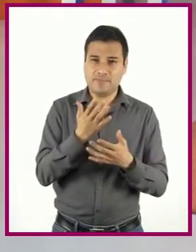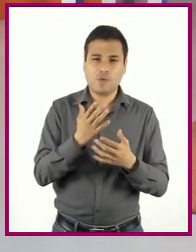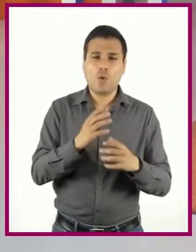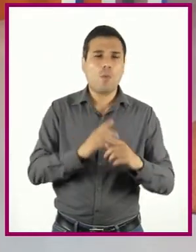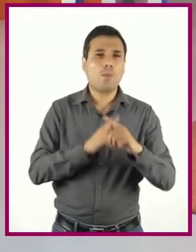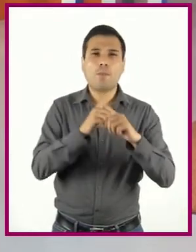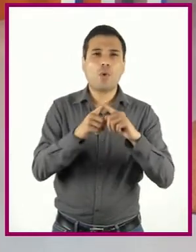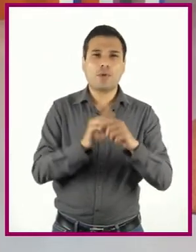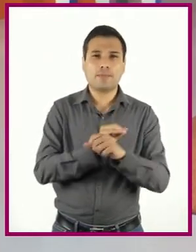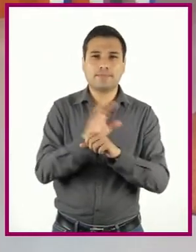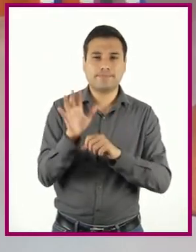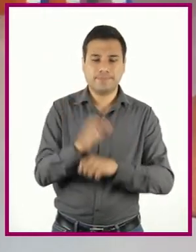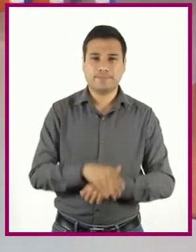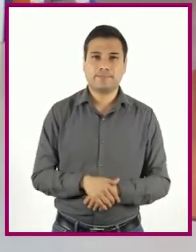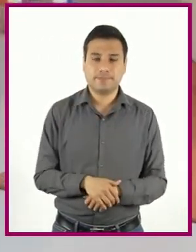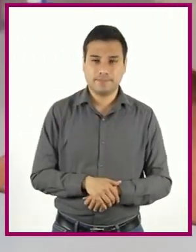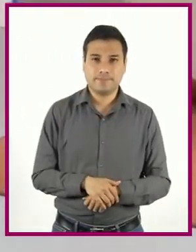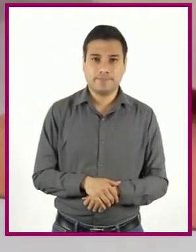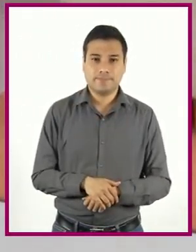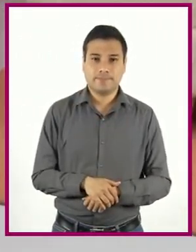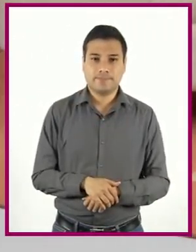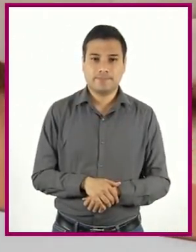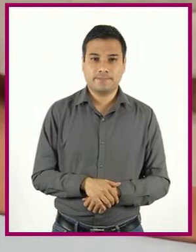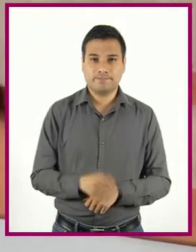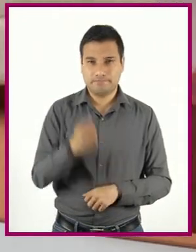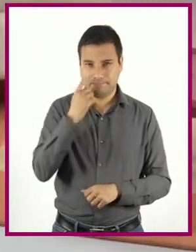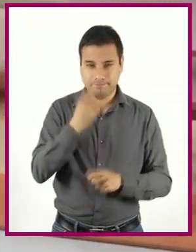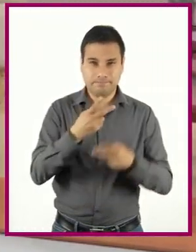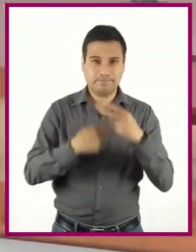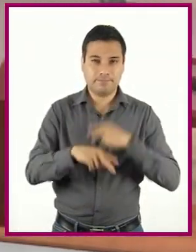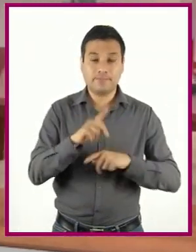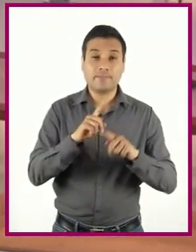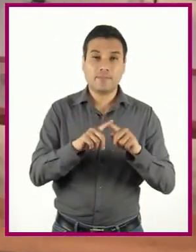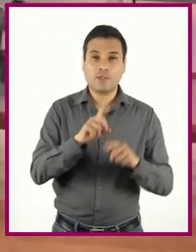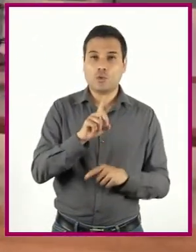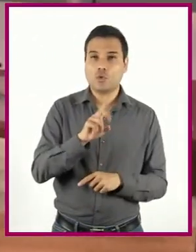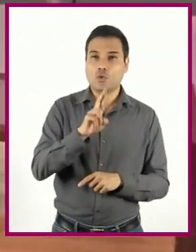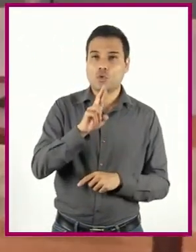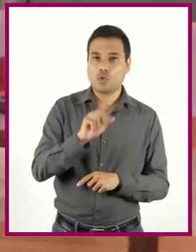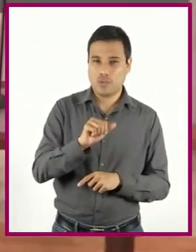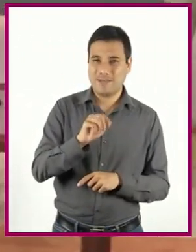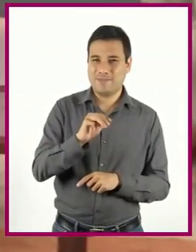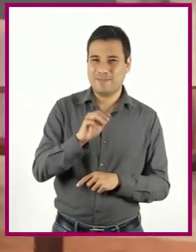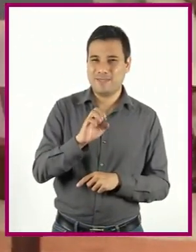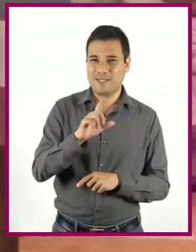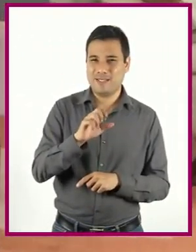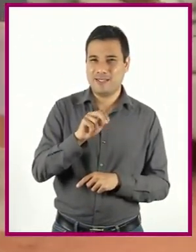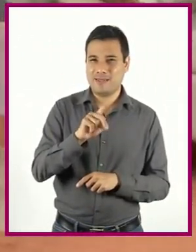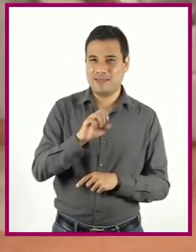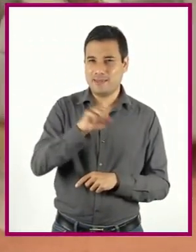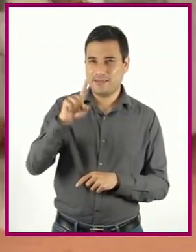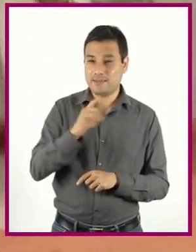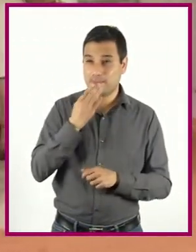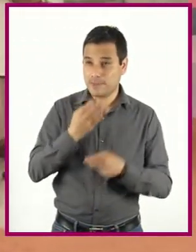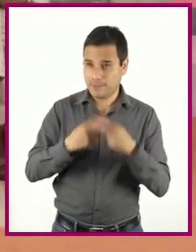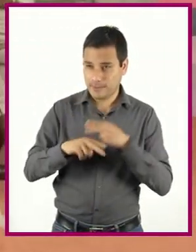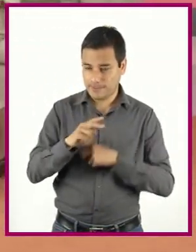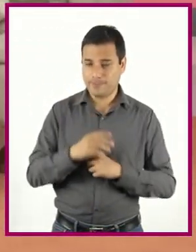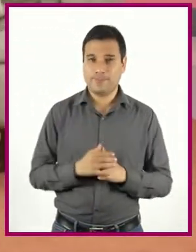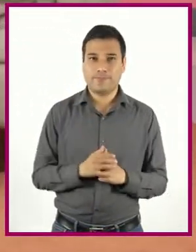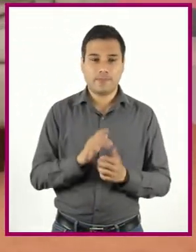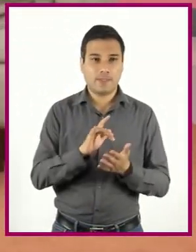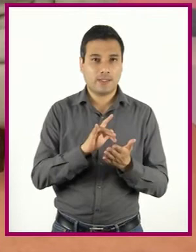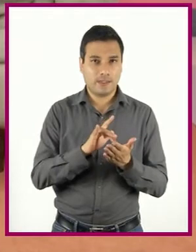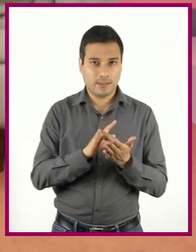del SARS-CoV-2. Para ello, nos acompaña la doctora María Teresa Meléndez Irigoyen. Bienvenida, doctora.